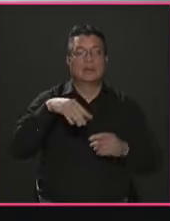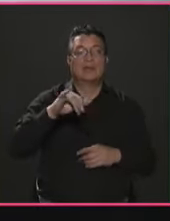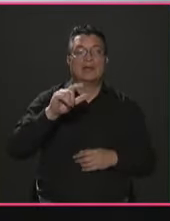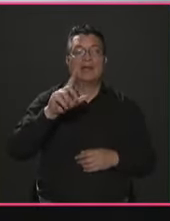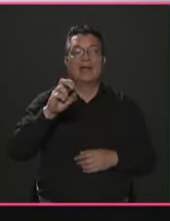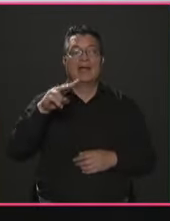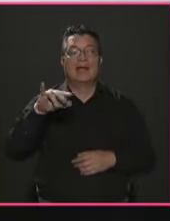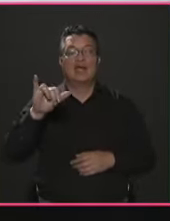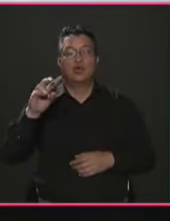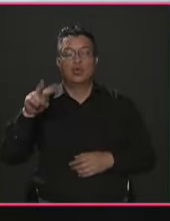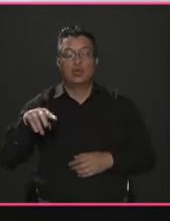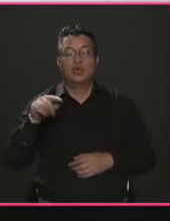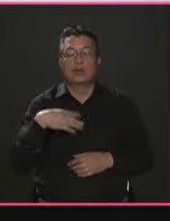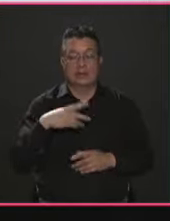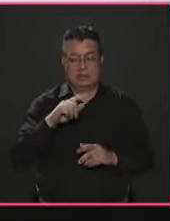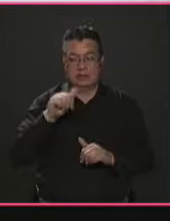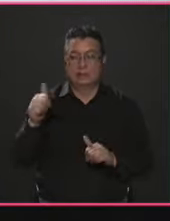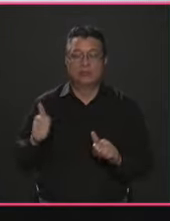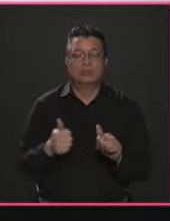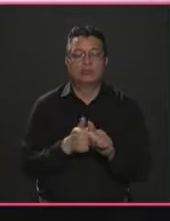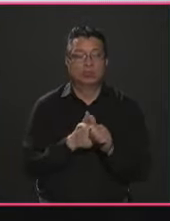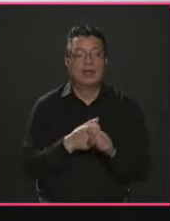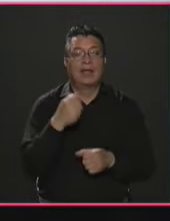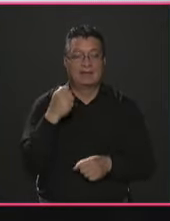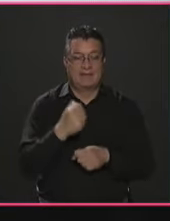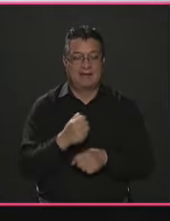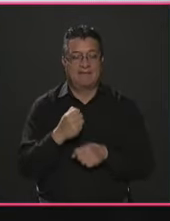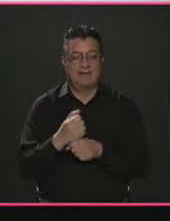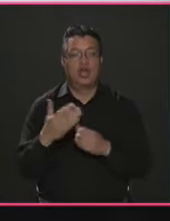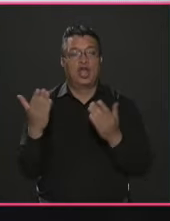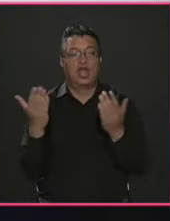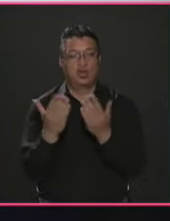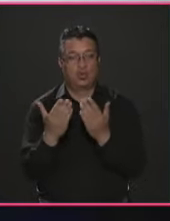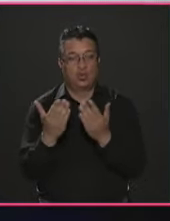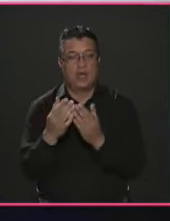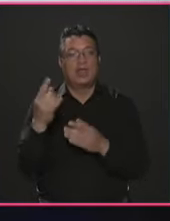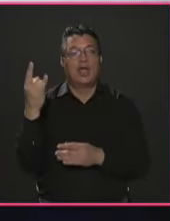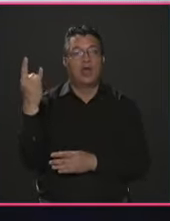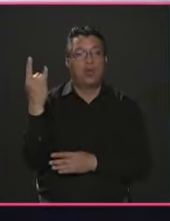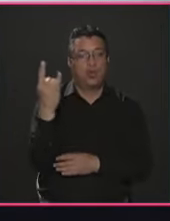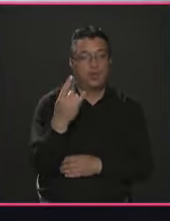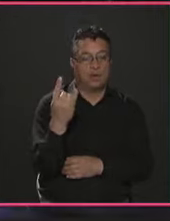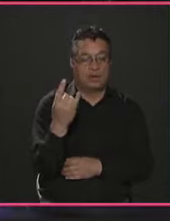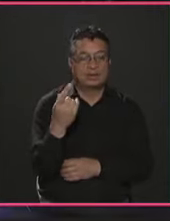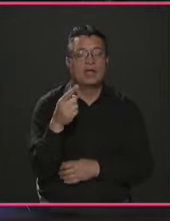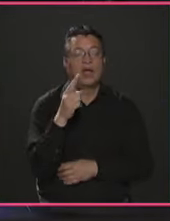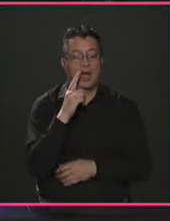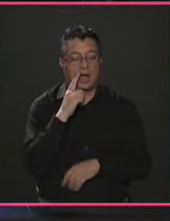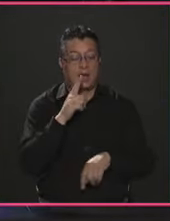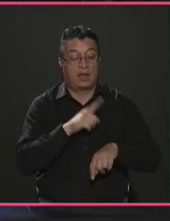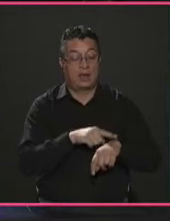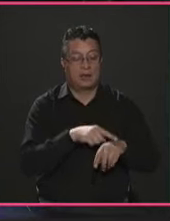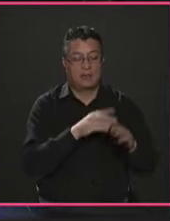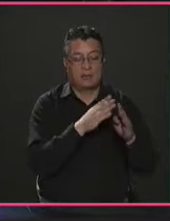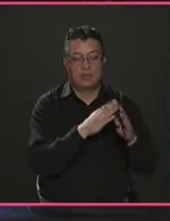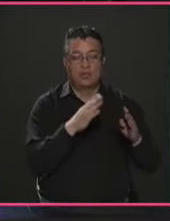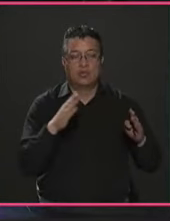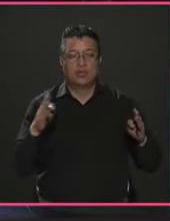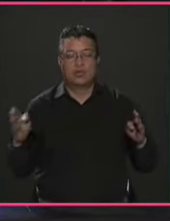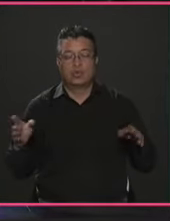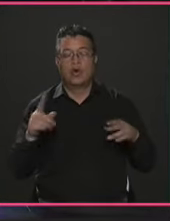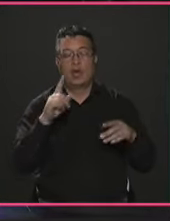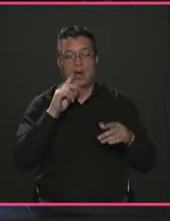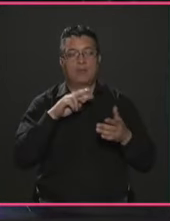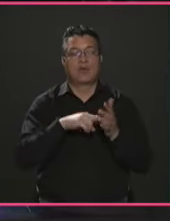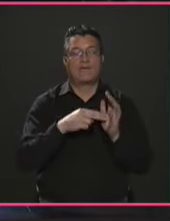ma queremos reforzar el trabajo con estudiantes que están en la universidad porque sabemos que es un periodo de alto impacto para problemas